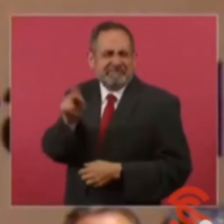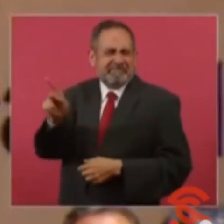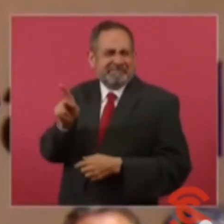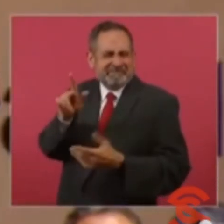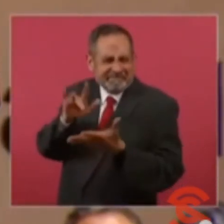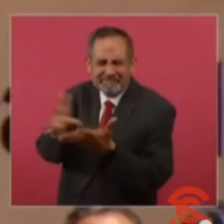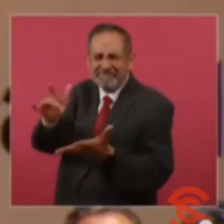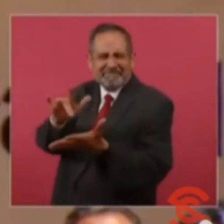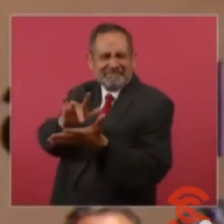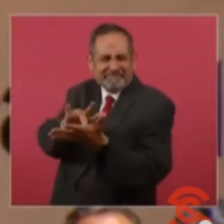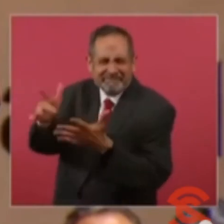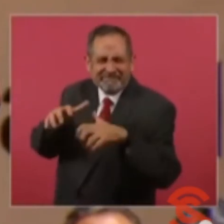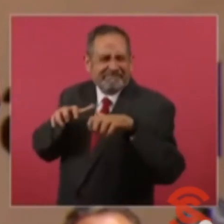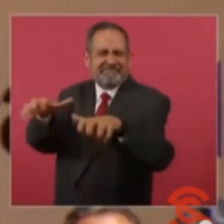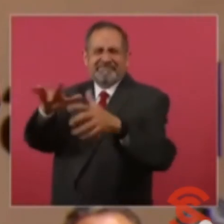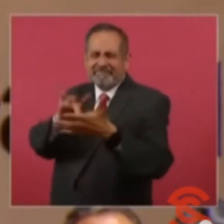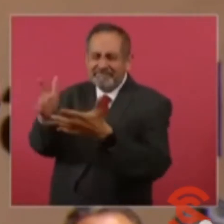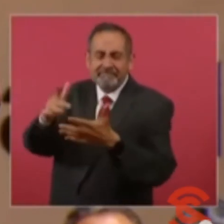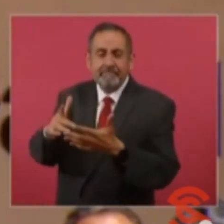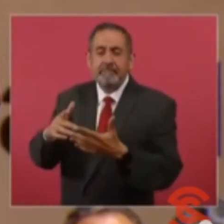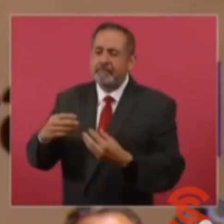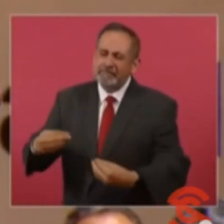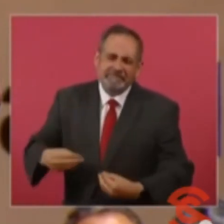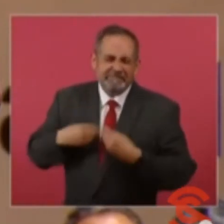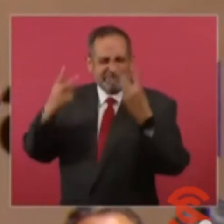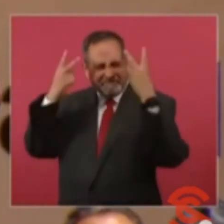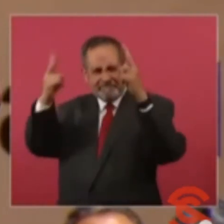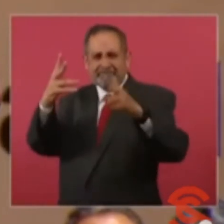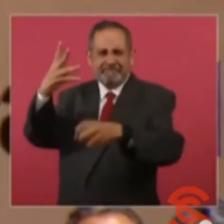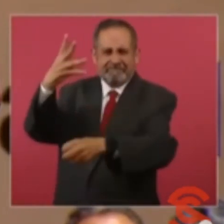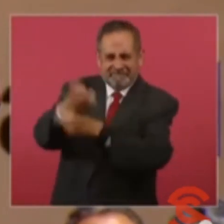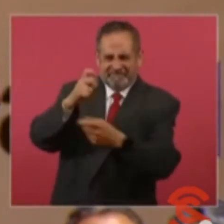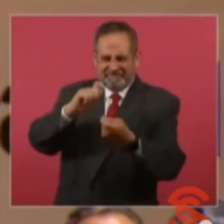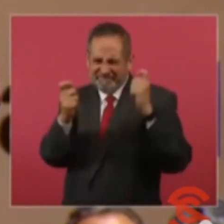¡Gracias, pueblo! ¡Que viva la Cuarta Transformación!